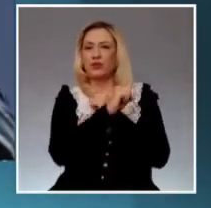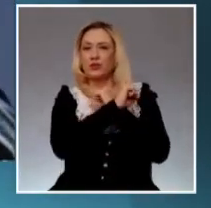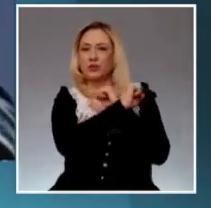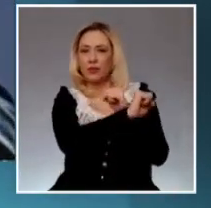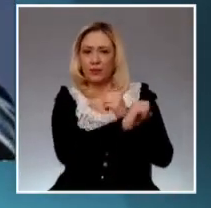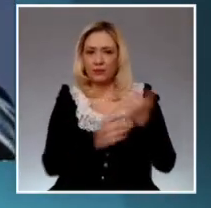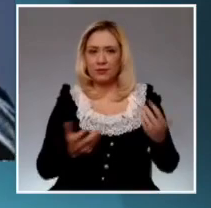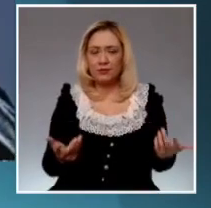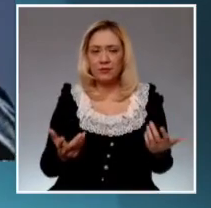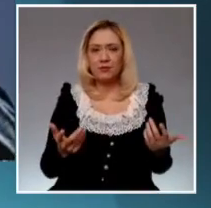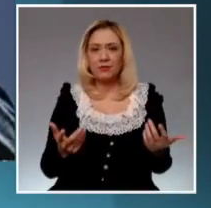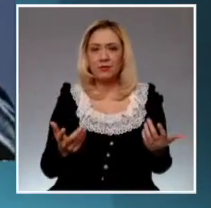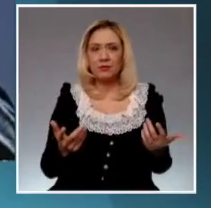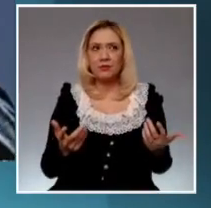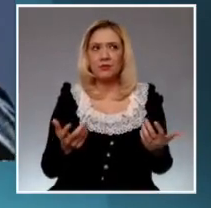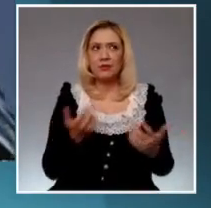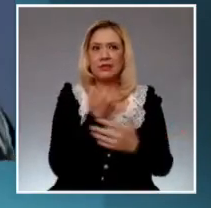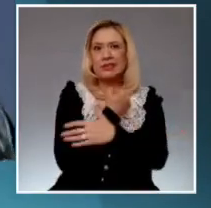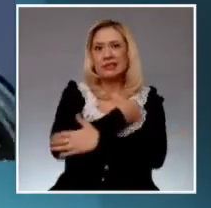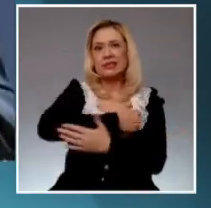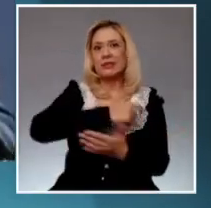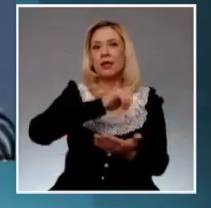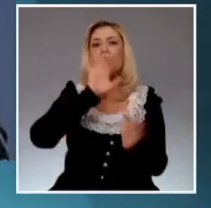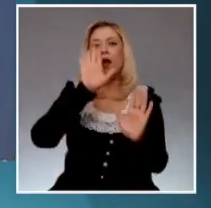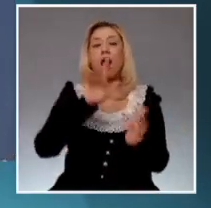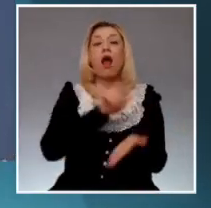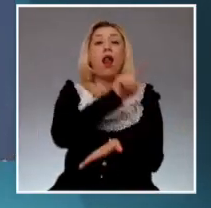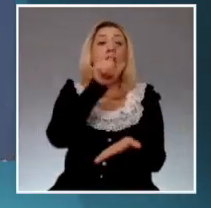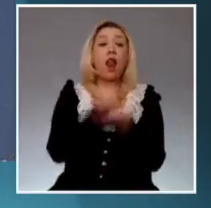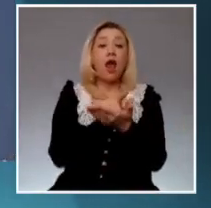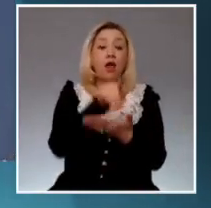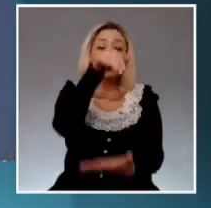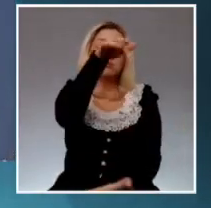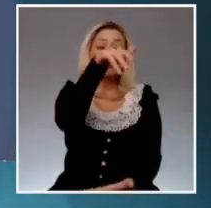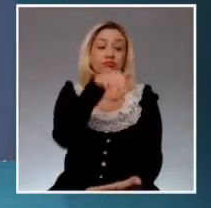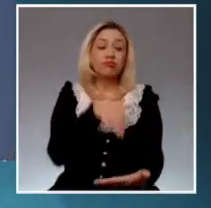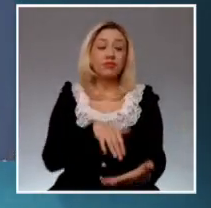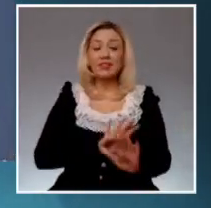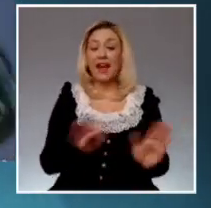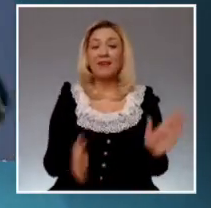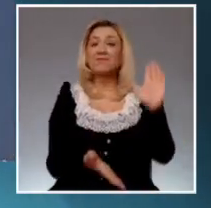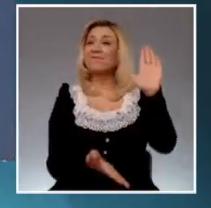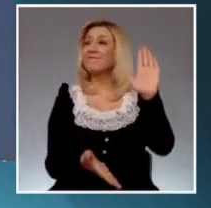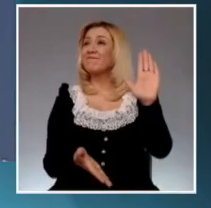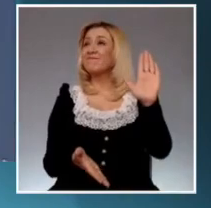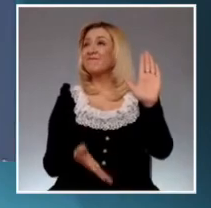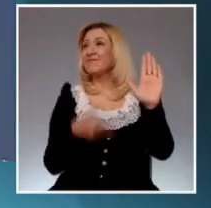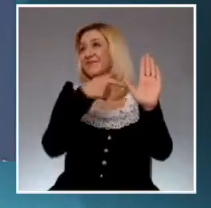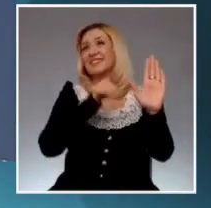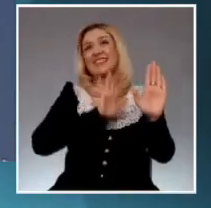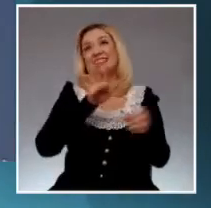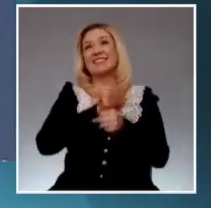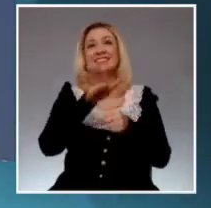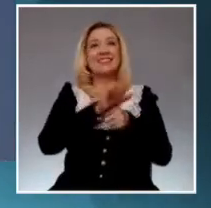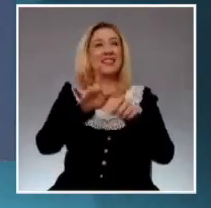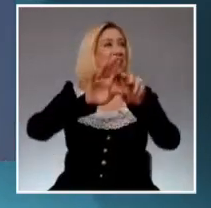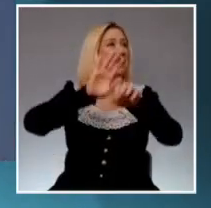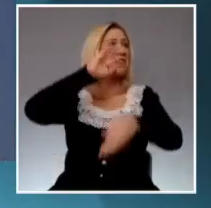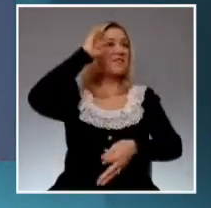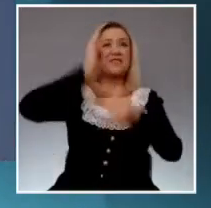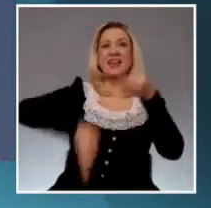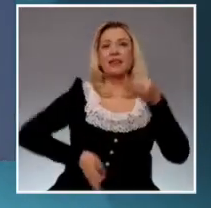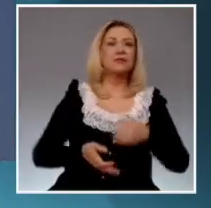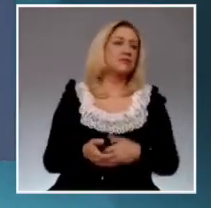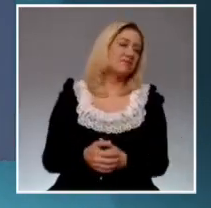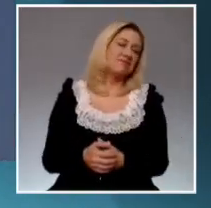hecho de expedir leyes se acaban los fenómenos. Y también es tiempo de entender que el fenómeno de la